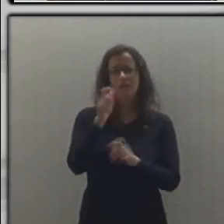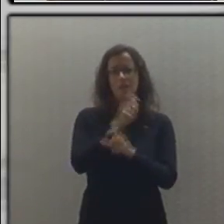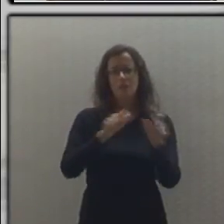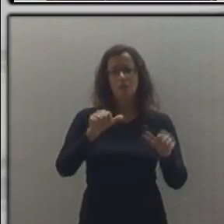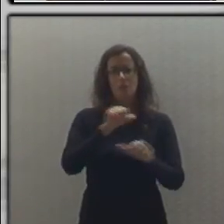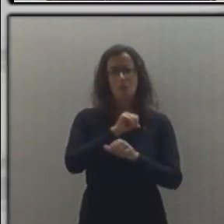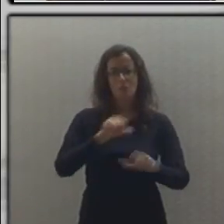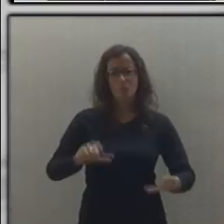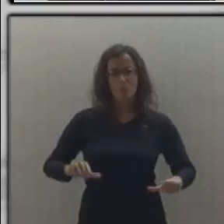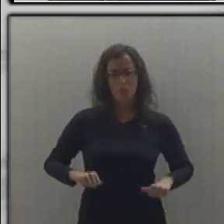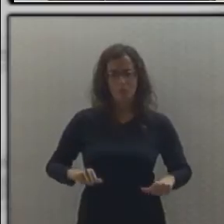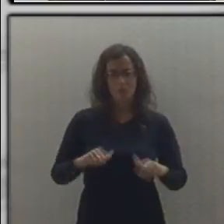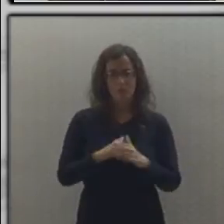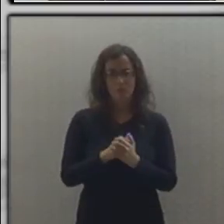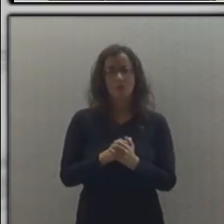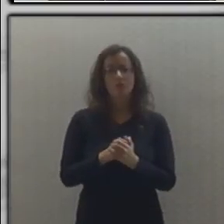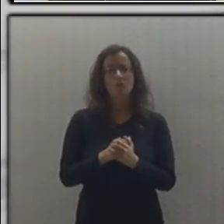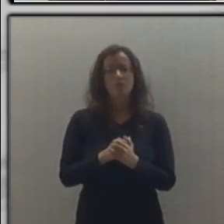portugueses